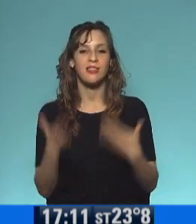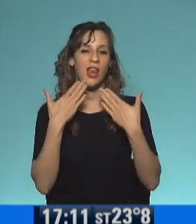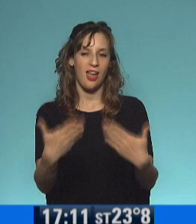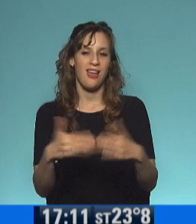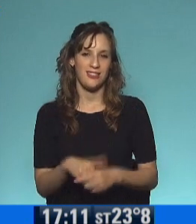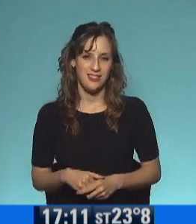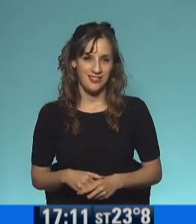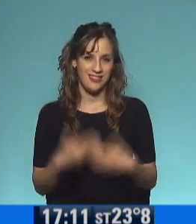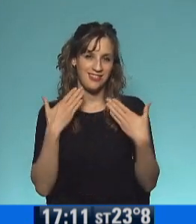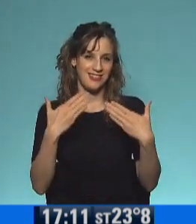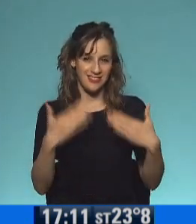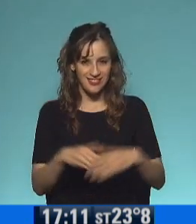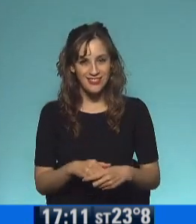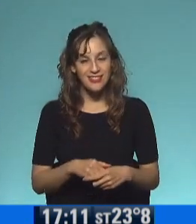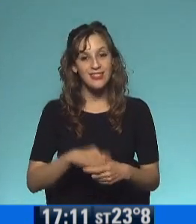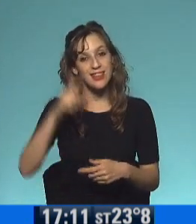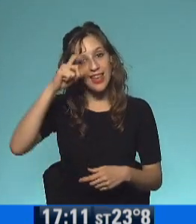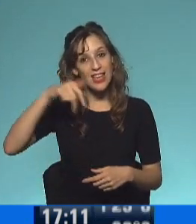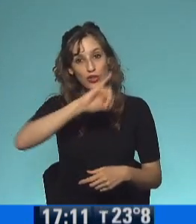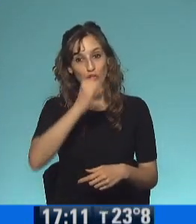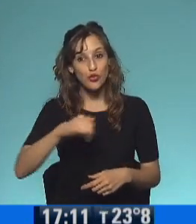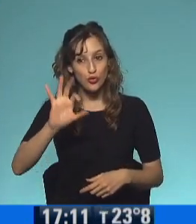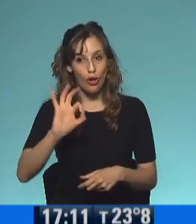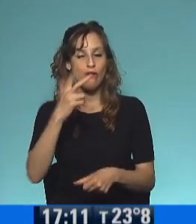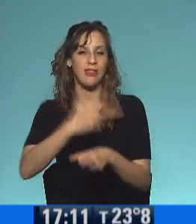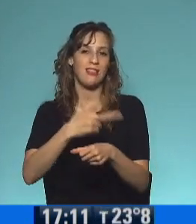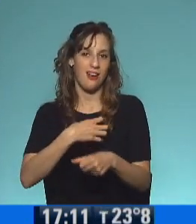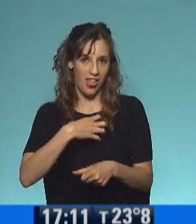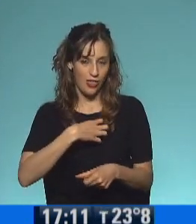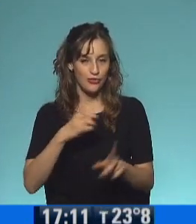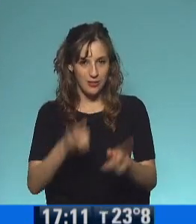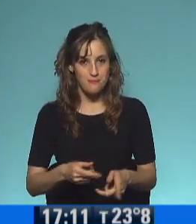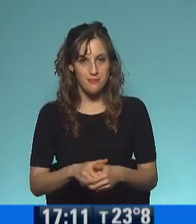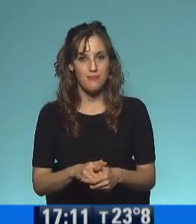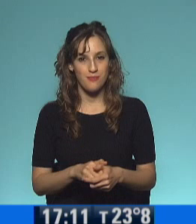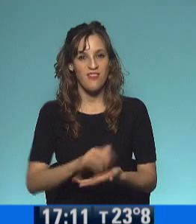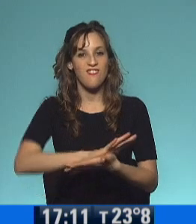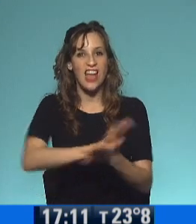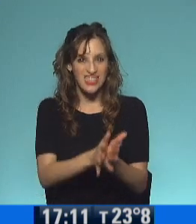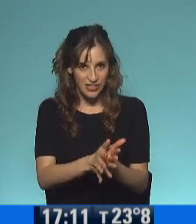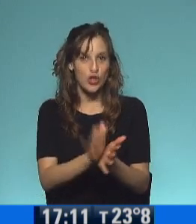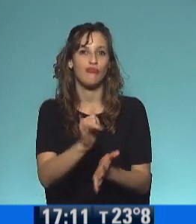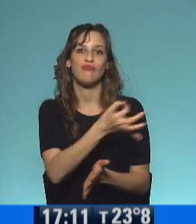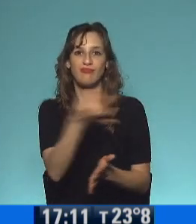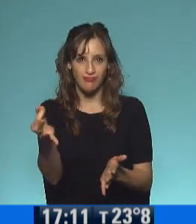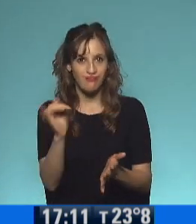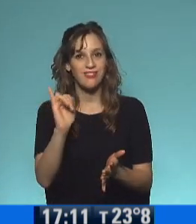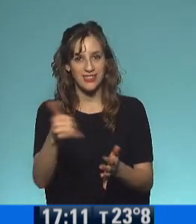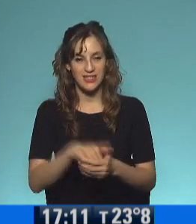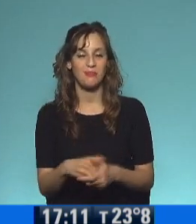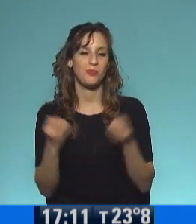Gracias, Azucena. Enzo, de tercer grado, también señala vacía y es correcto.